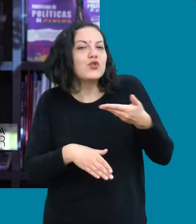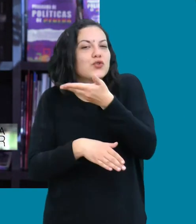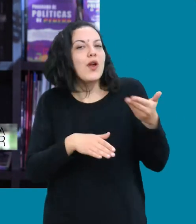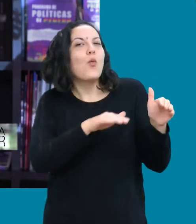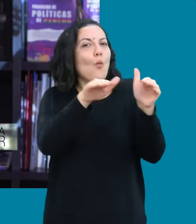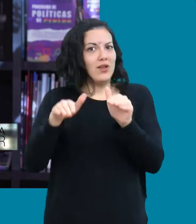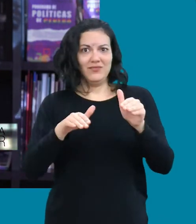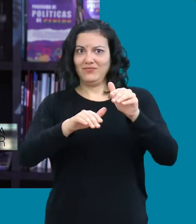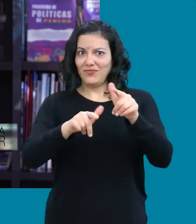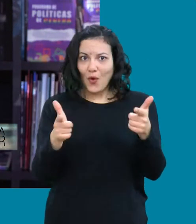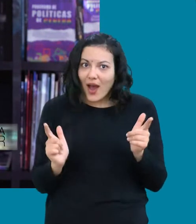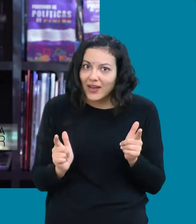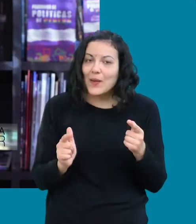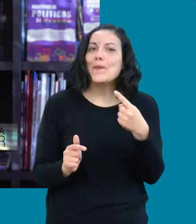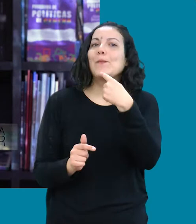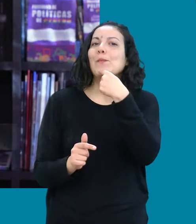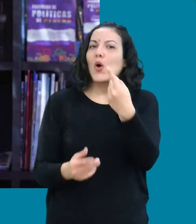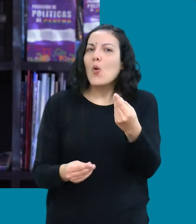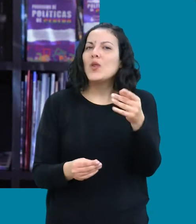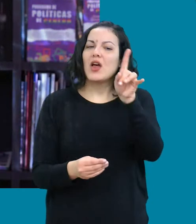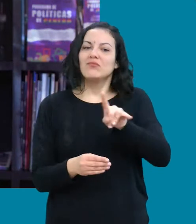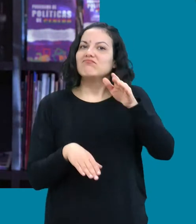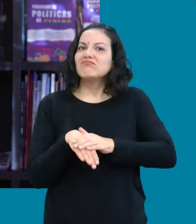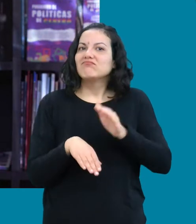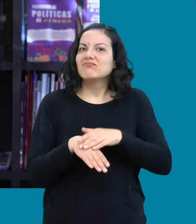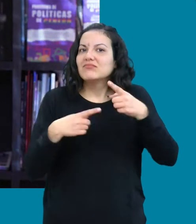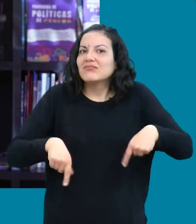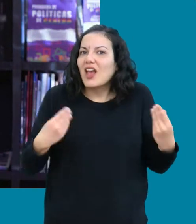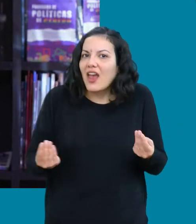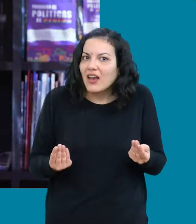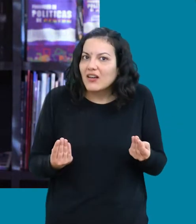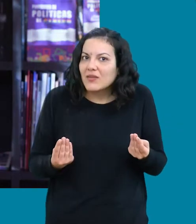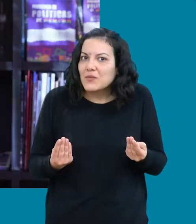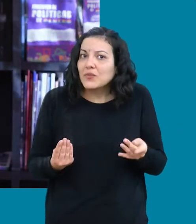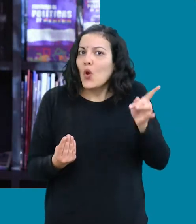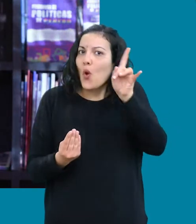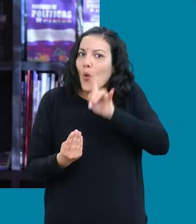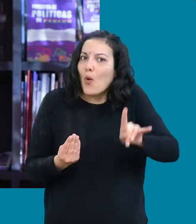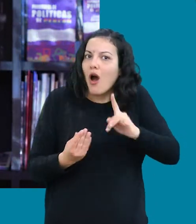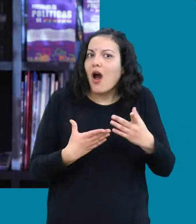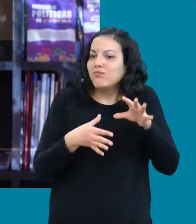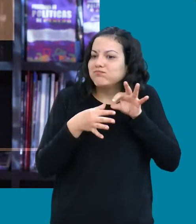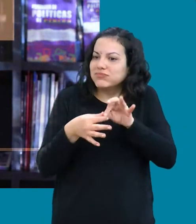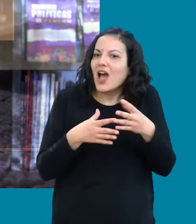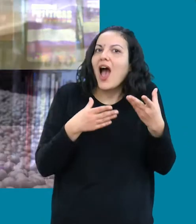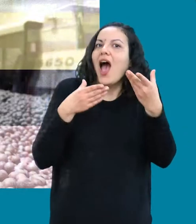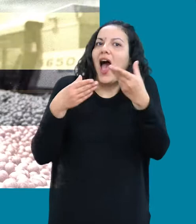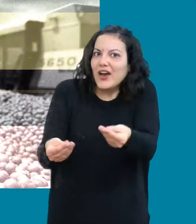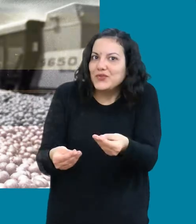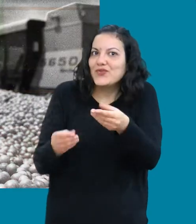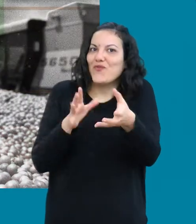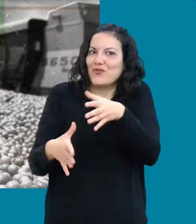igualitaria, la pregunta es cuál es el papel de las universidades y si las universidades debemos contribuir a ese modelo